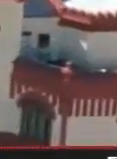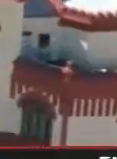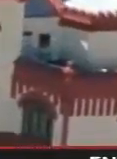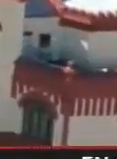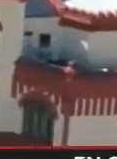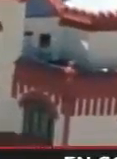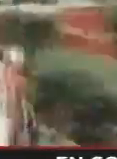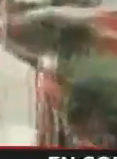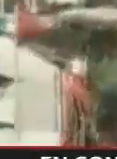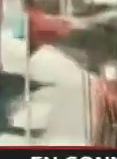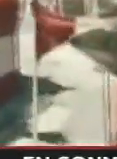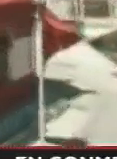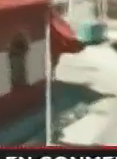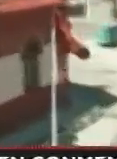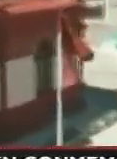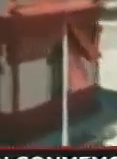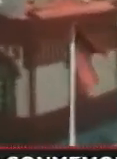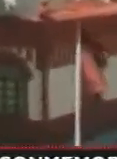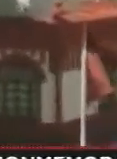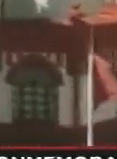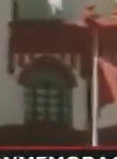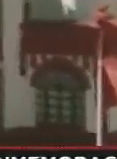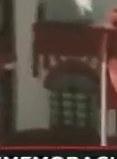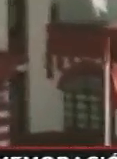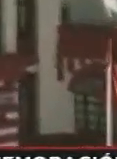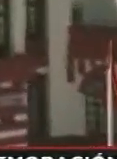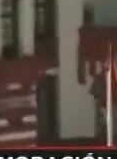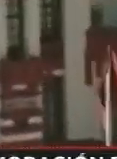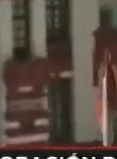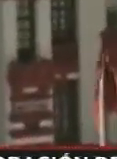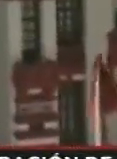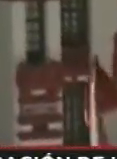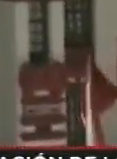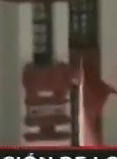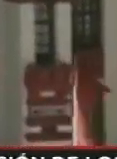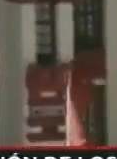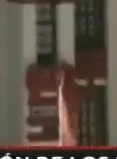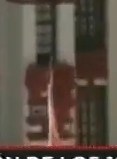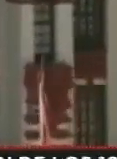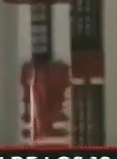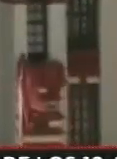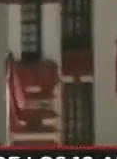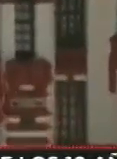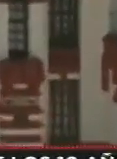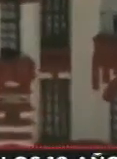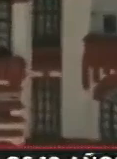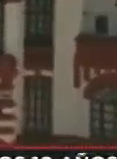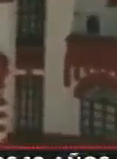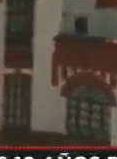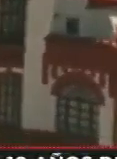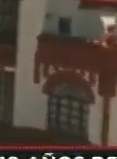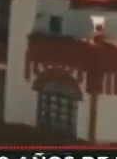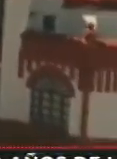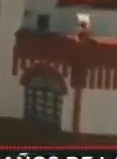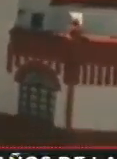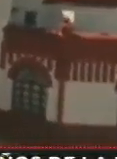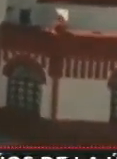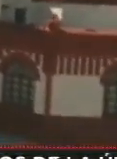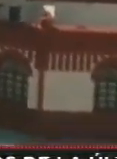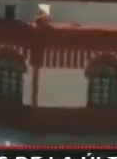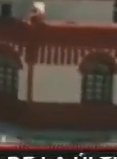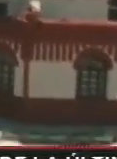Es un sentido homenaje que ha iniciado con una movilización que partió desde Plaza Venezuela y culminó en el